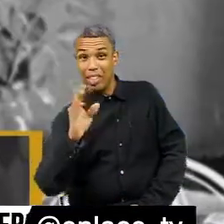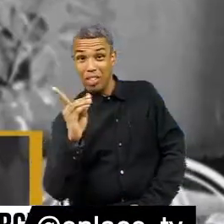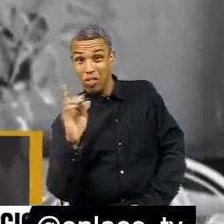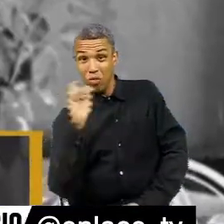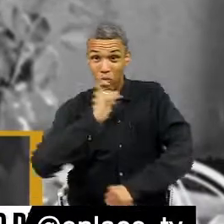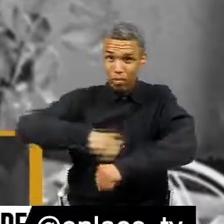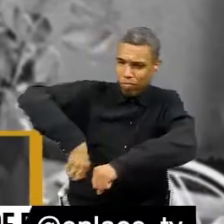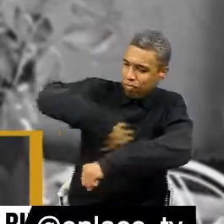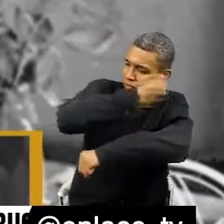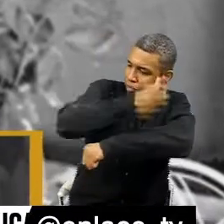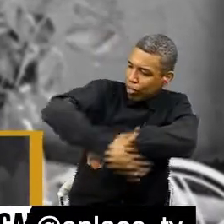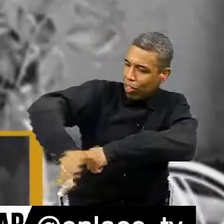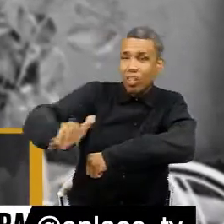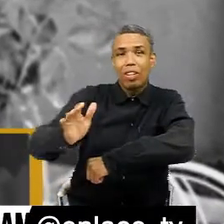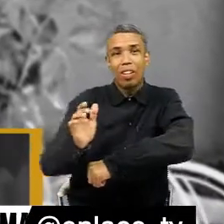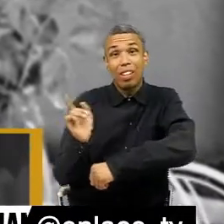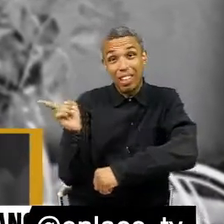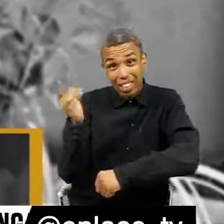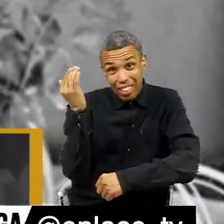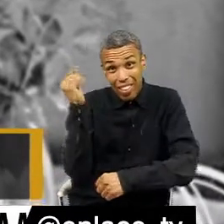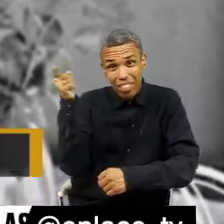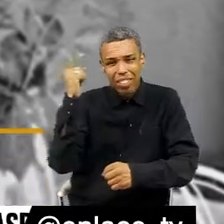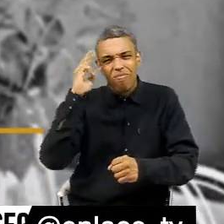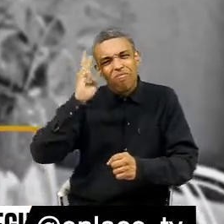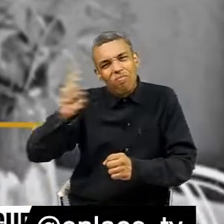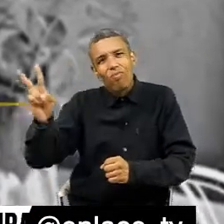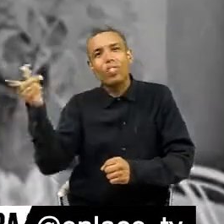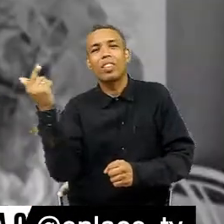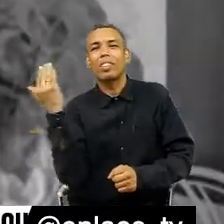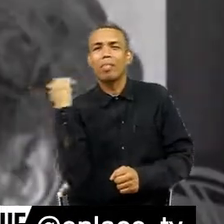el natalicio 112 de Pablo Neruda, poeta